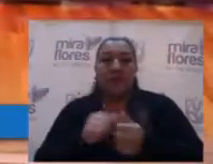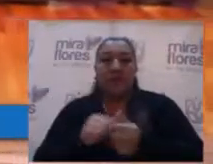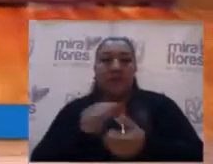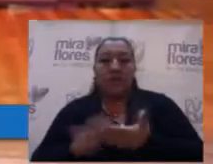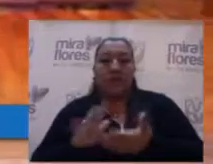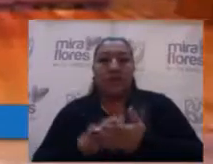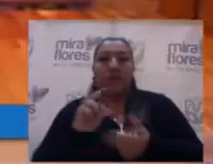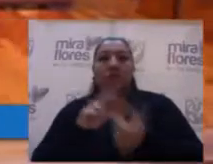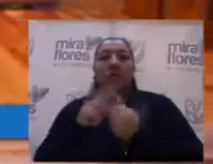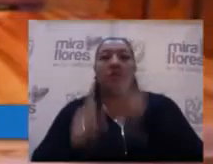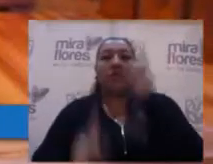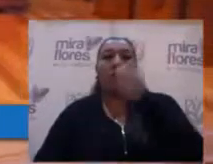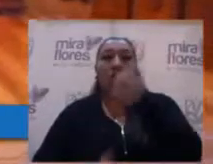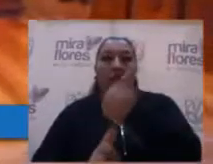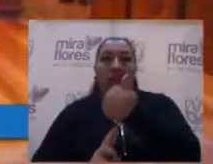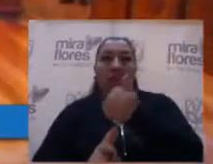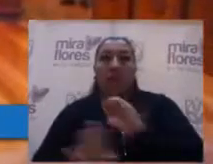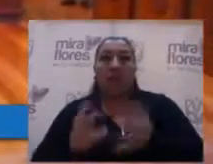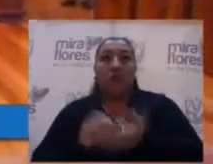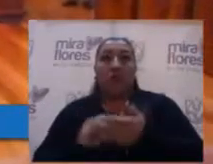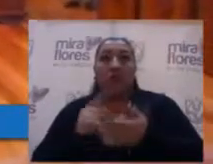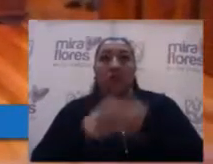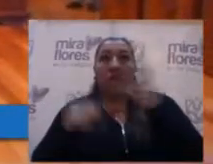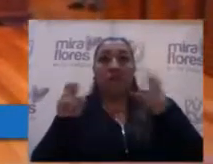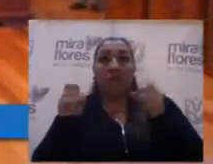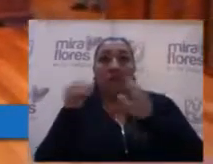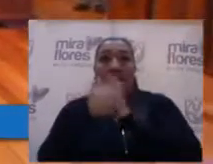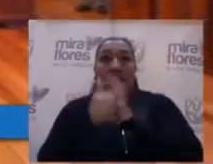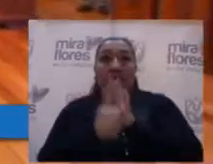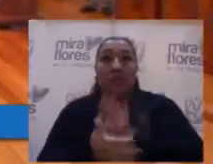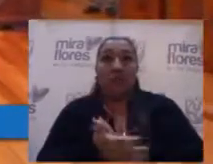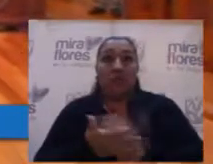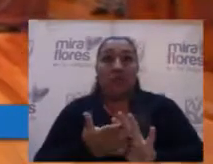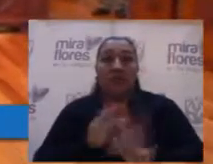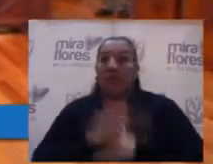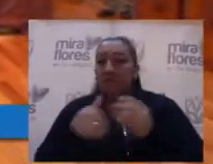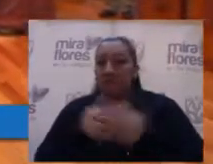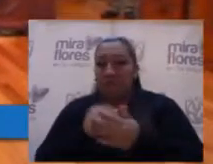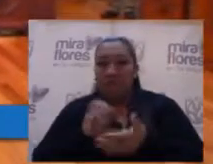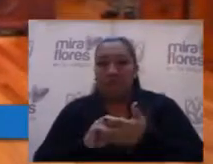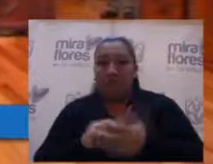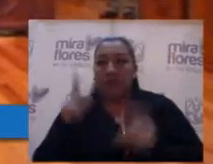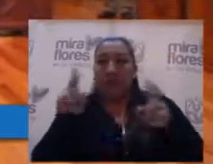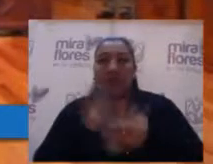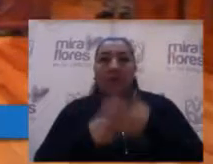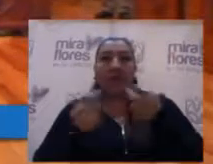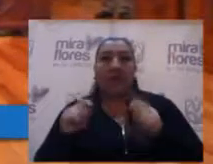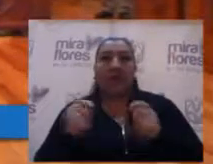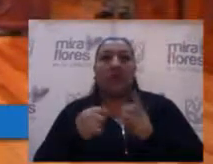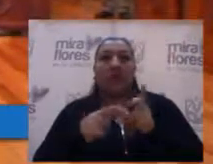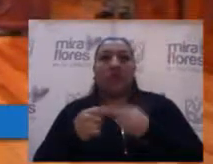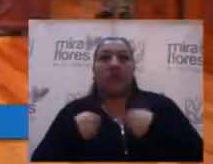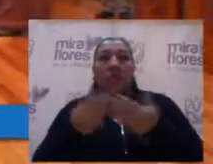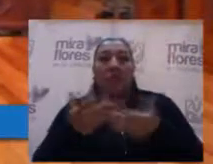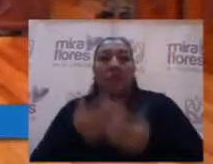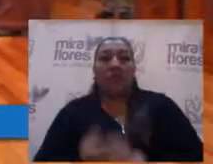para la regidora. No tenemos más temas en agenda, ¿verdad? Es todo, señor alcalde. No habiendo más temas que tratar, voy a pedir